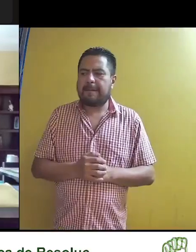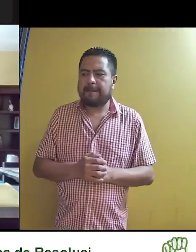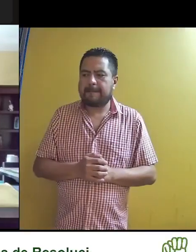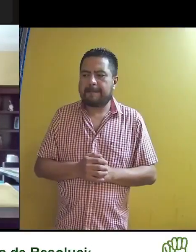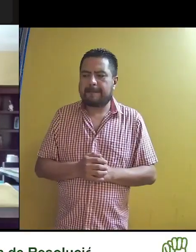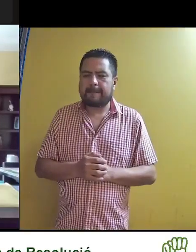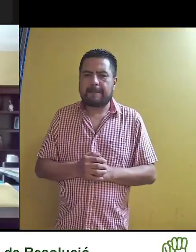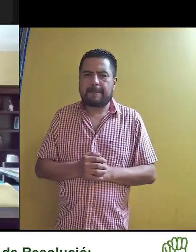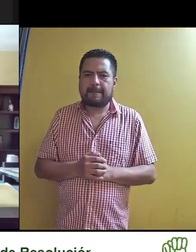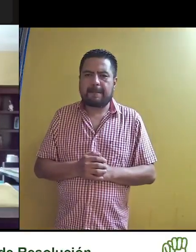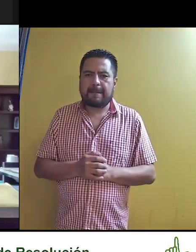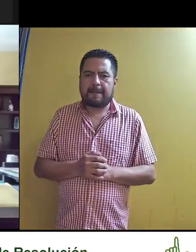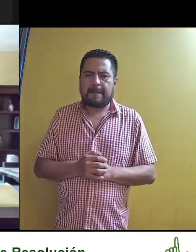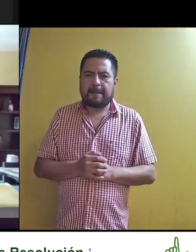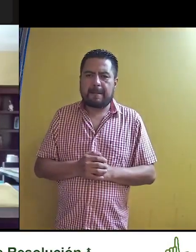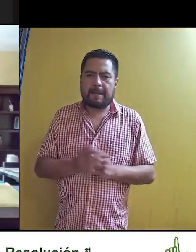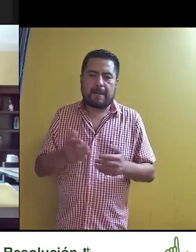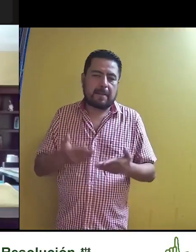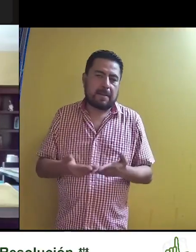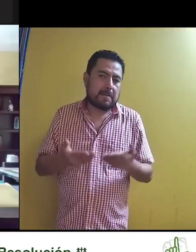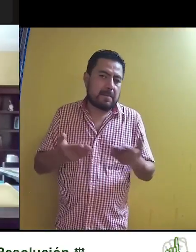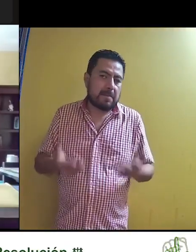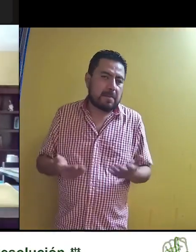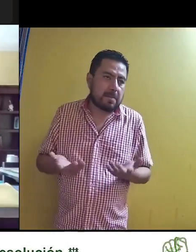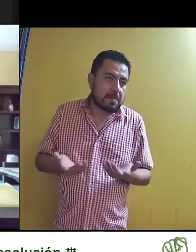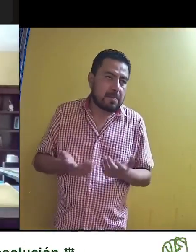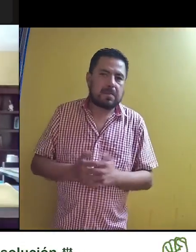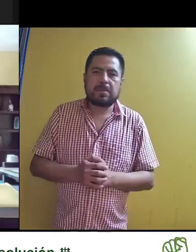fundada y motivada. Entonces,